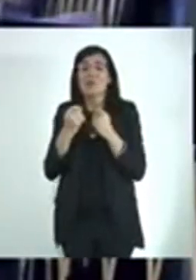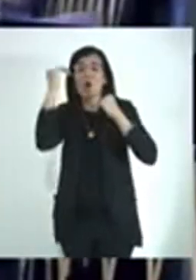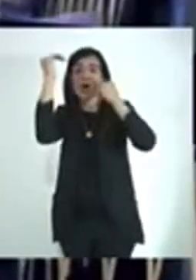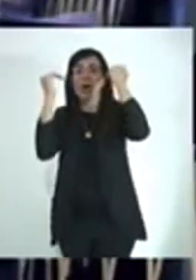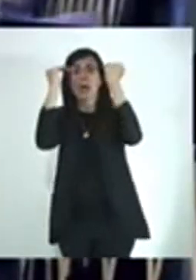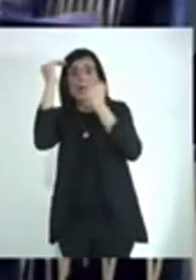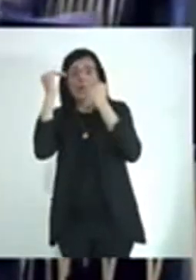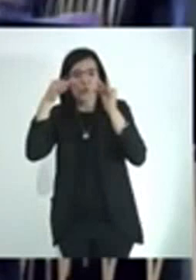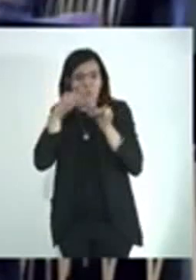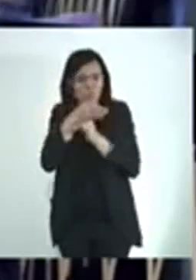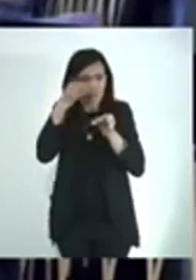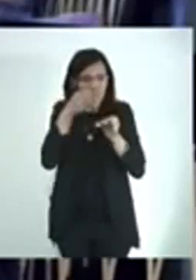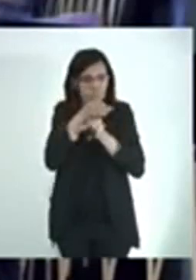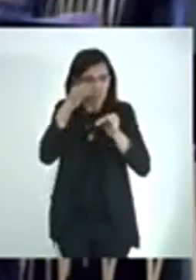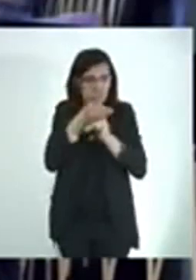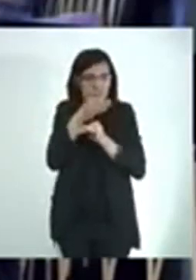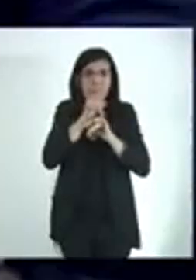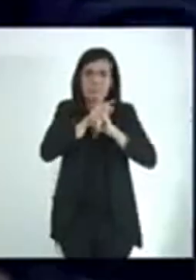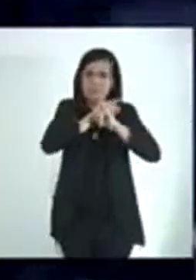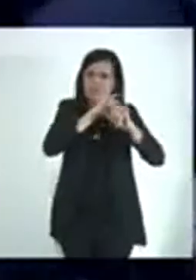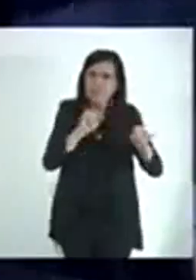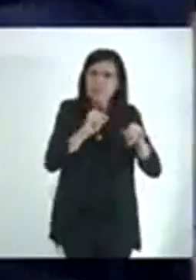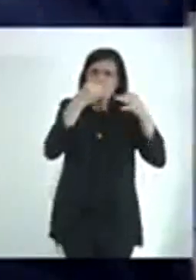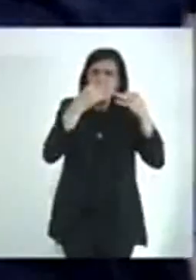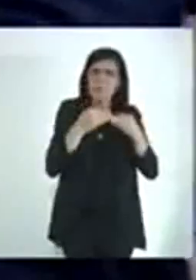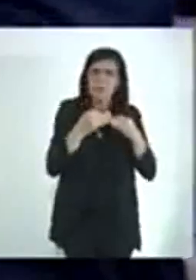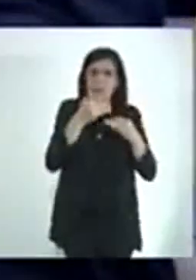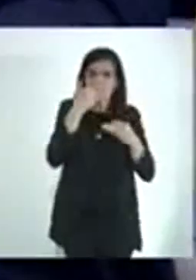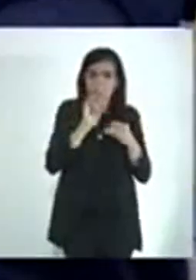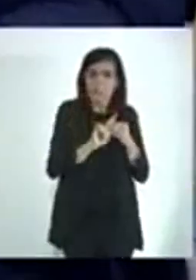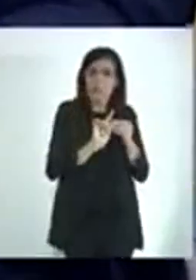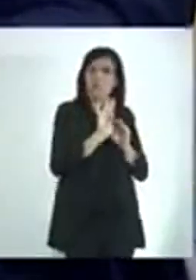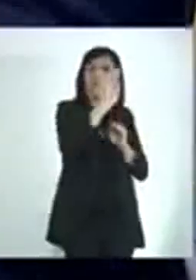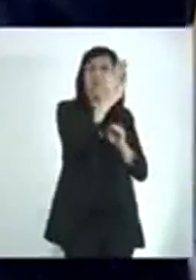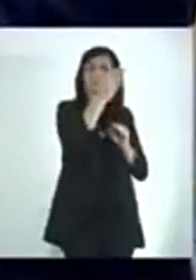una buena toma de decisiones. En el caso nuestro,